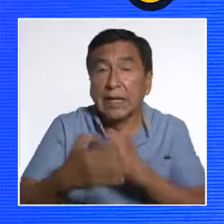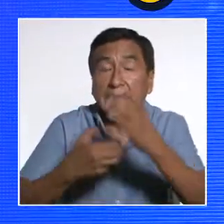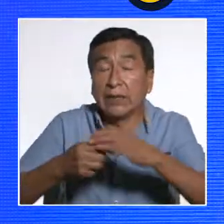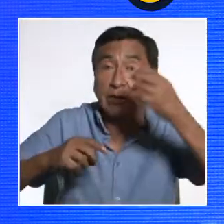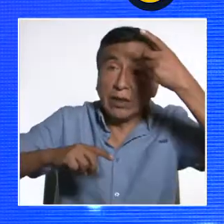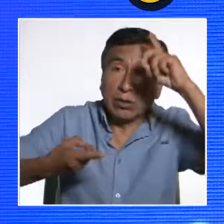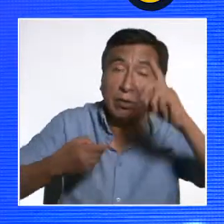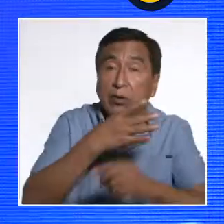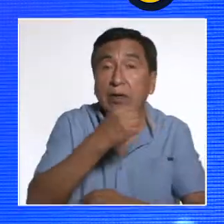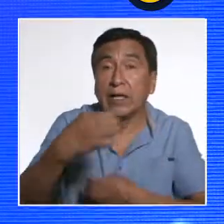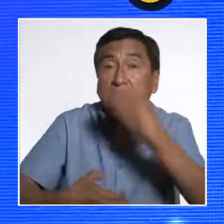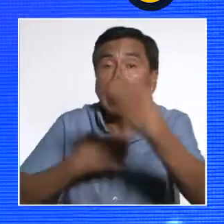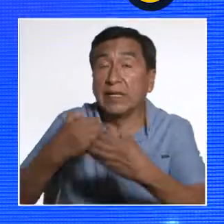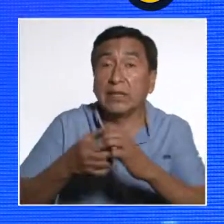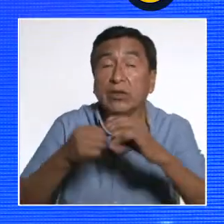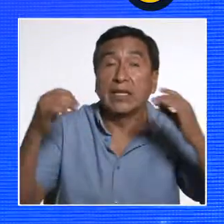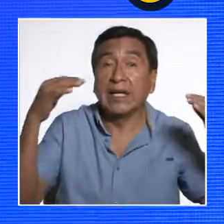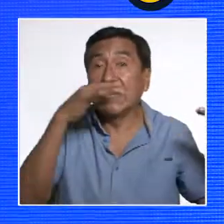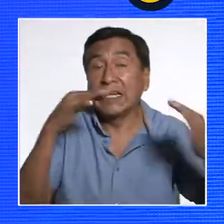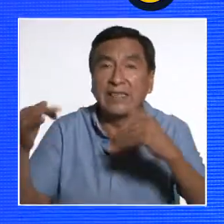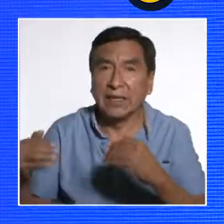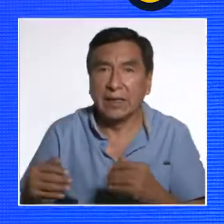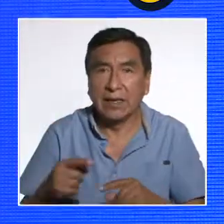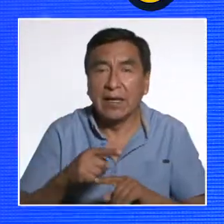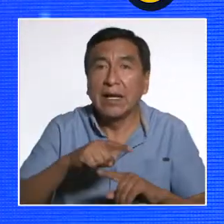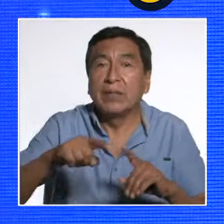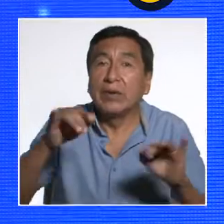guerra. Y hay un grito de victoria.